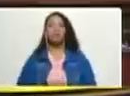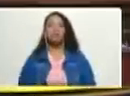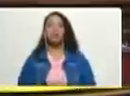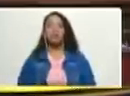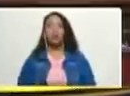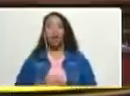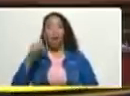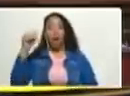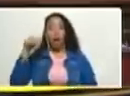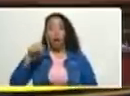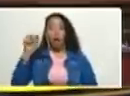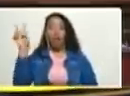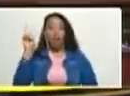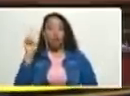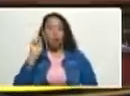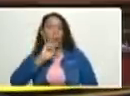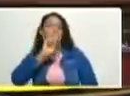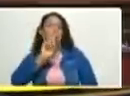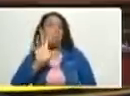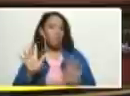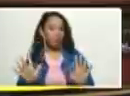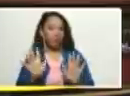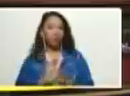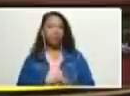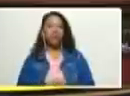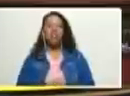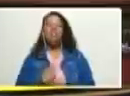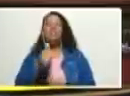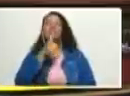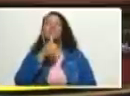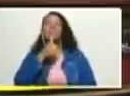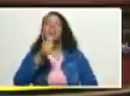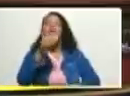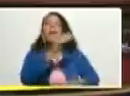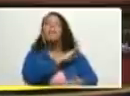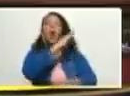en Venezuela quién es el poder